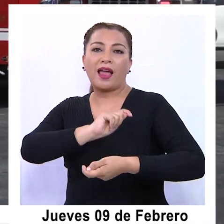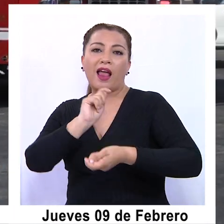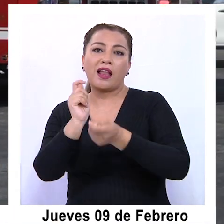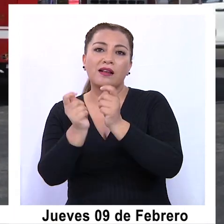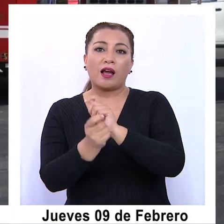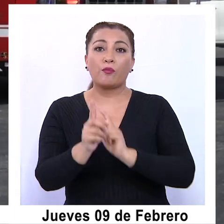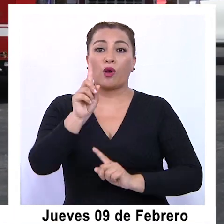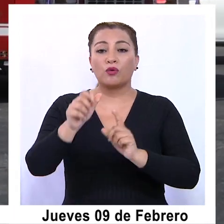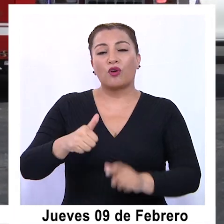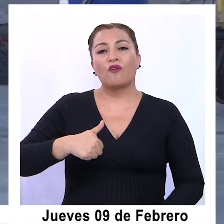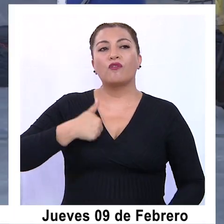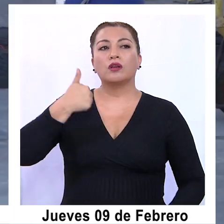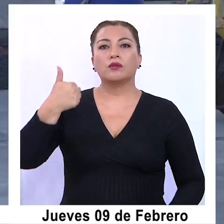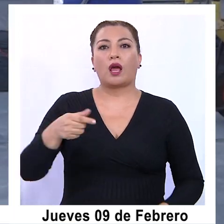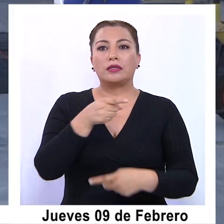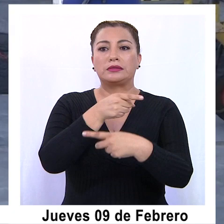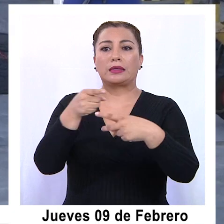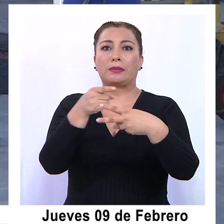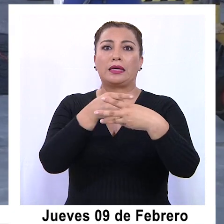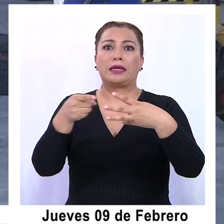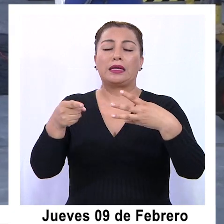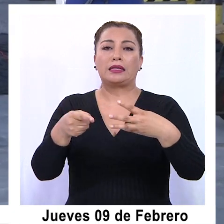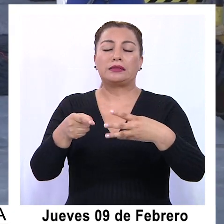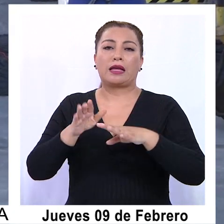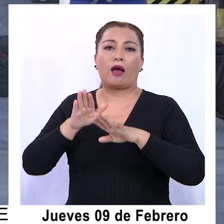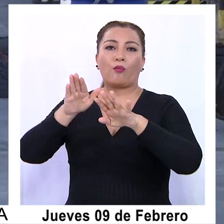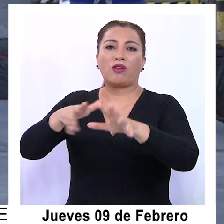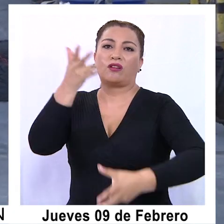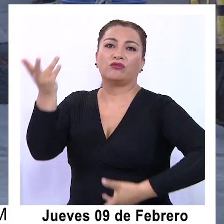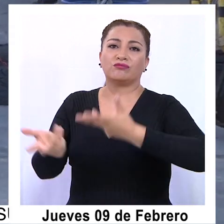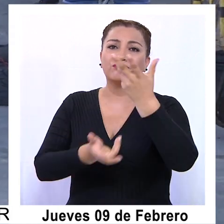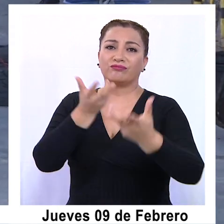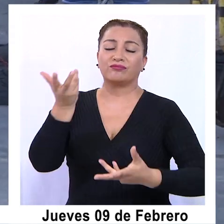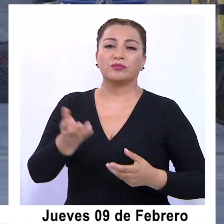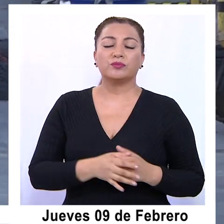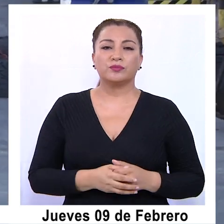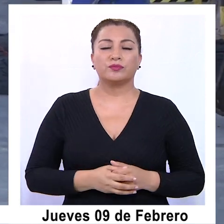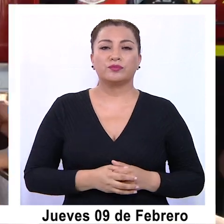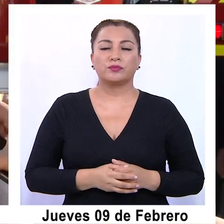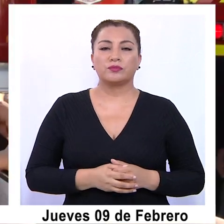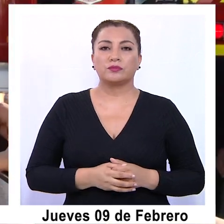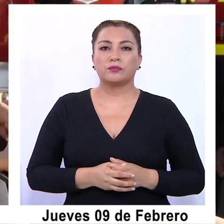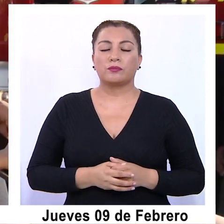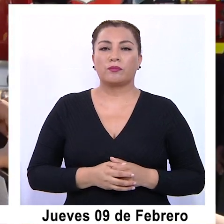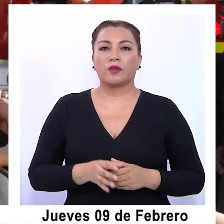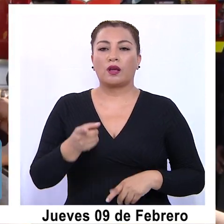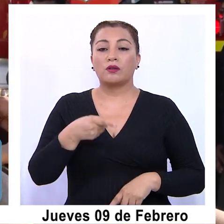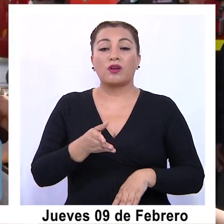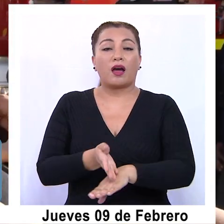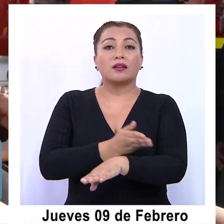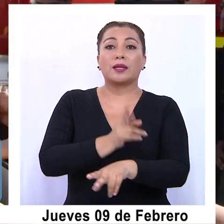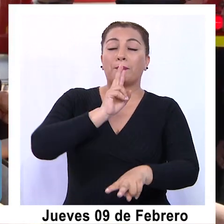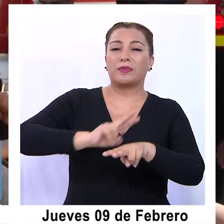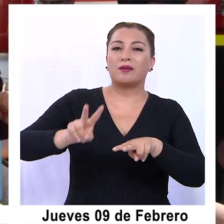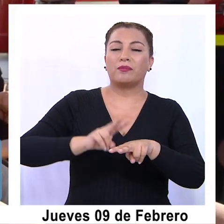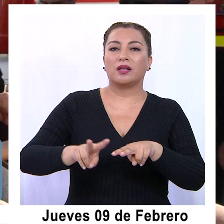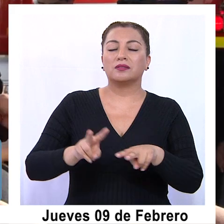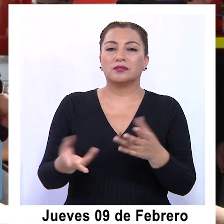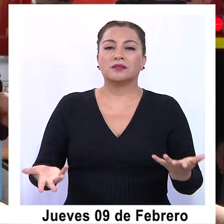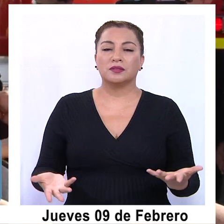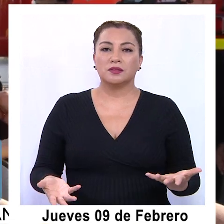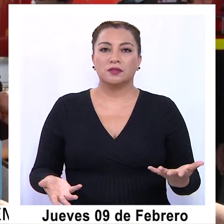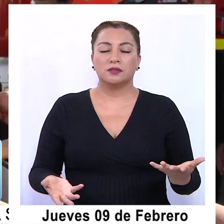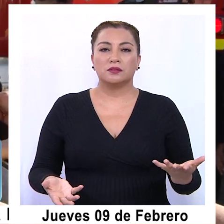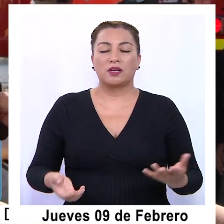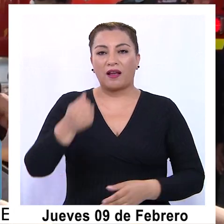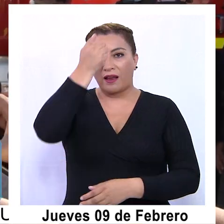los voluntarios que ya lleva semanas combatiendo el fuego. Entramos en un proceso de preparación debido a que las capacidades